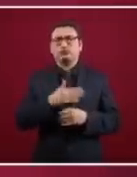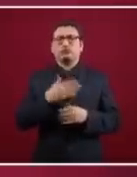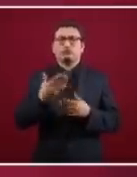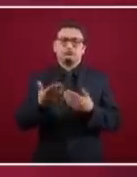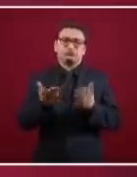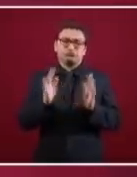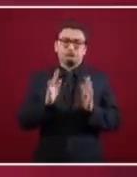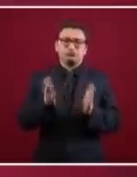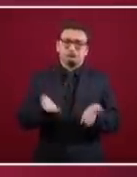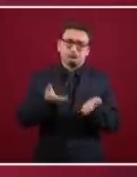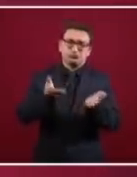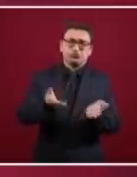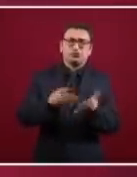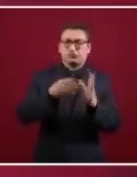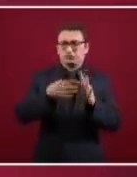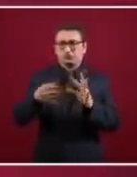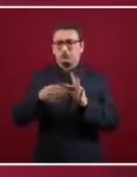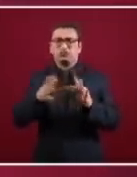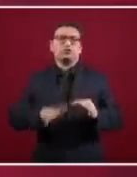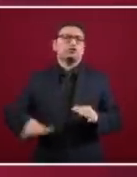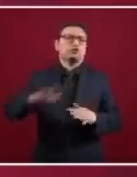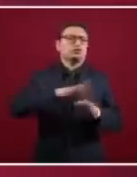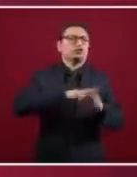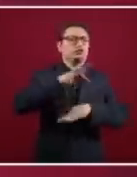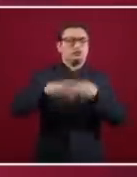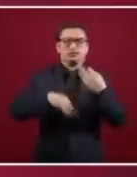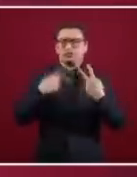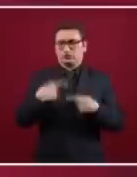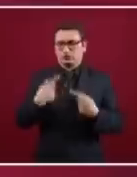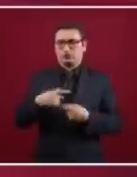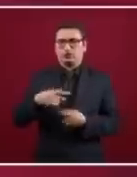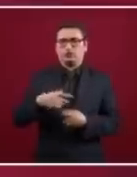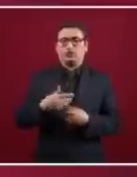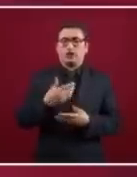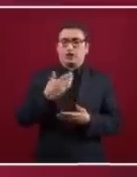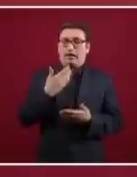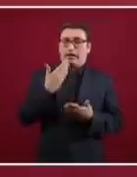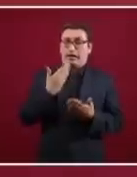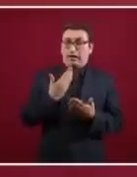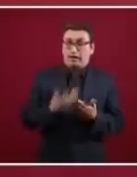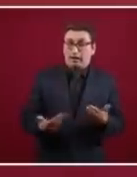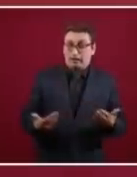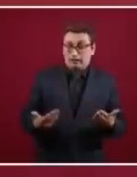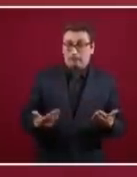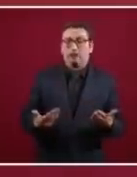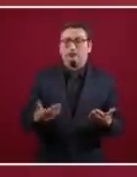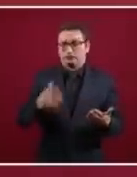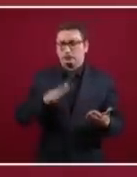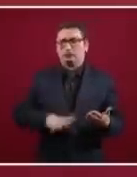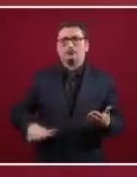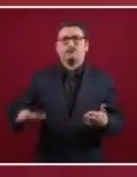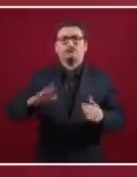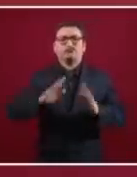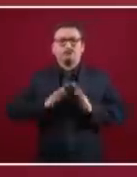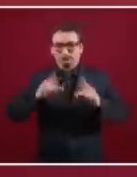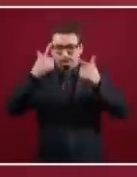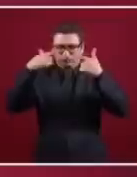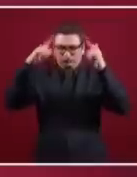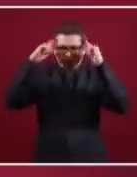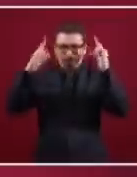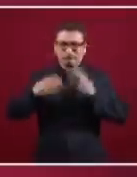consideración de ustedes y de toda la sociedad que hoy más que nunca las fuerzas armadas están unidas